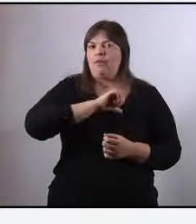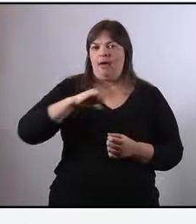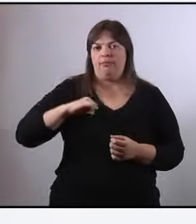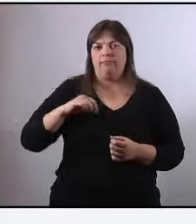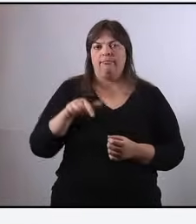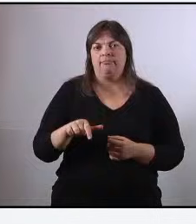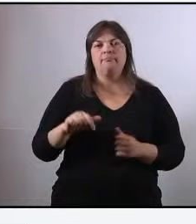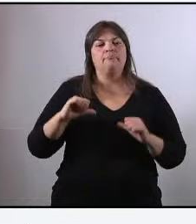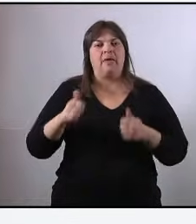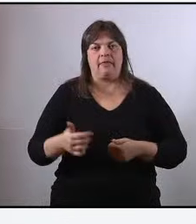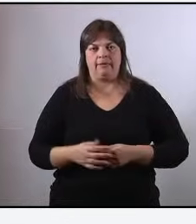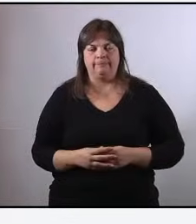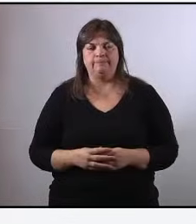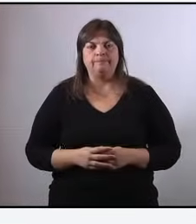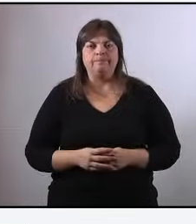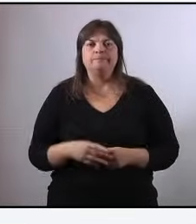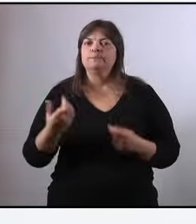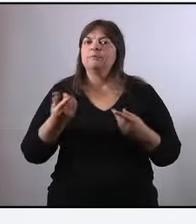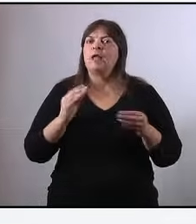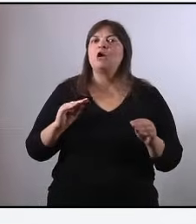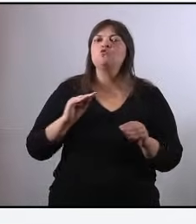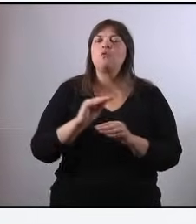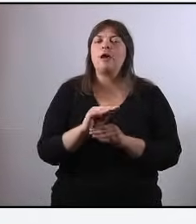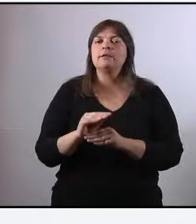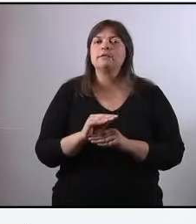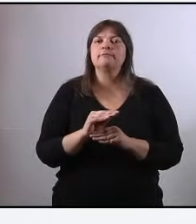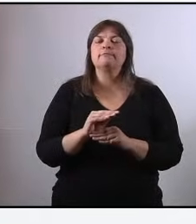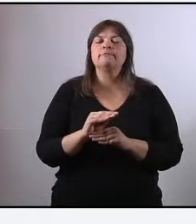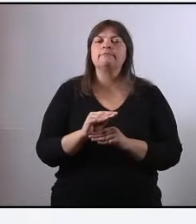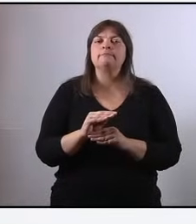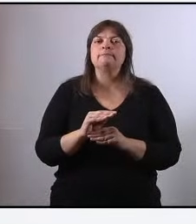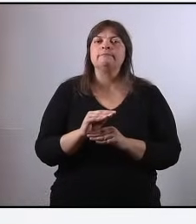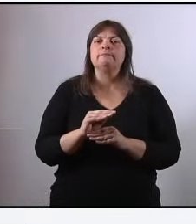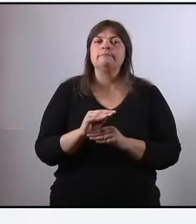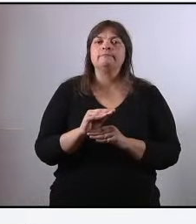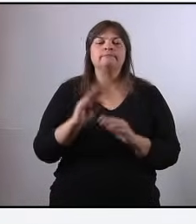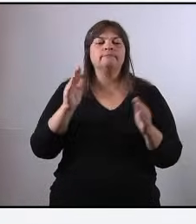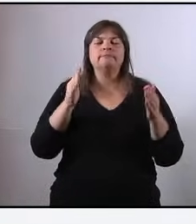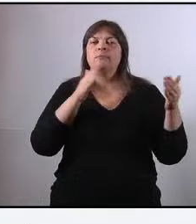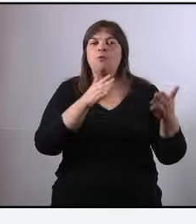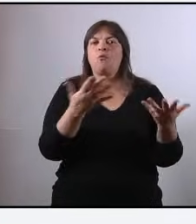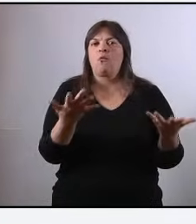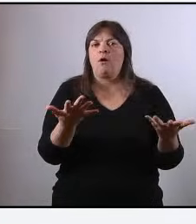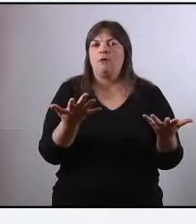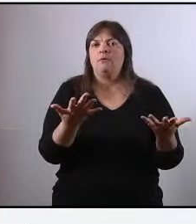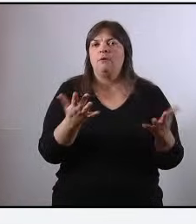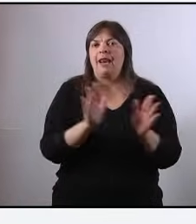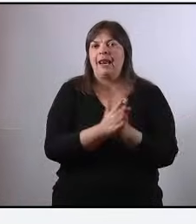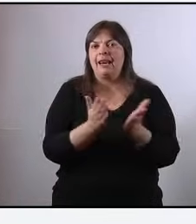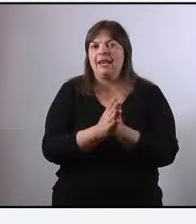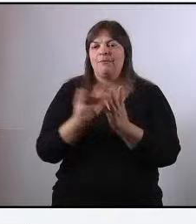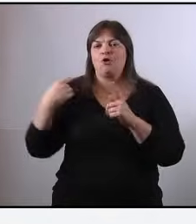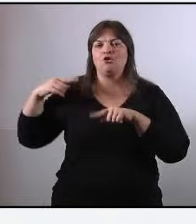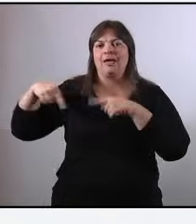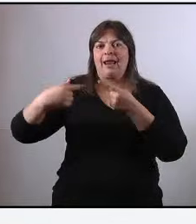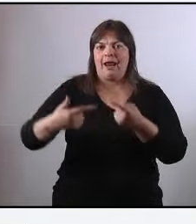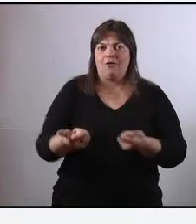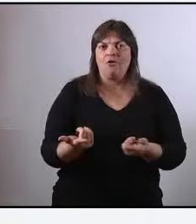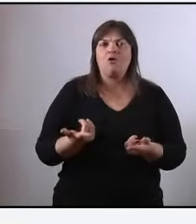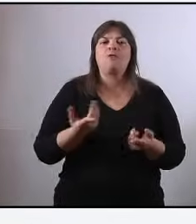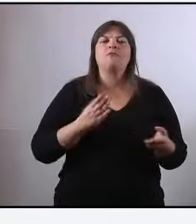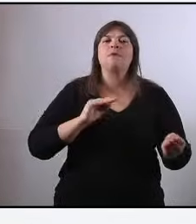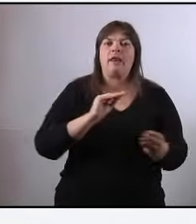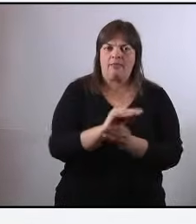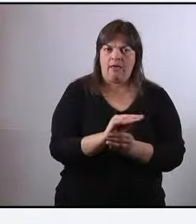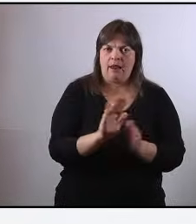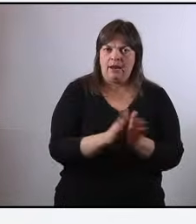autónoma. Las ayudas se podrán destinar a financiar los libros genealógicos que nos